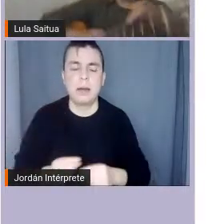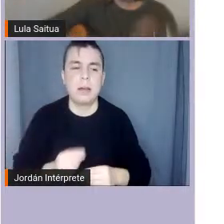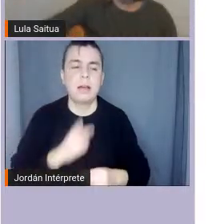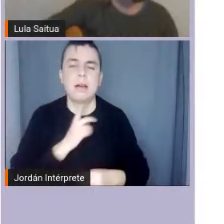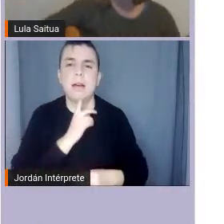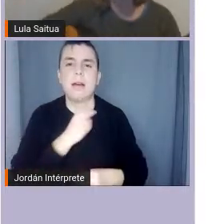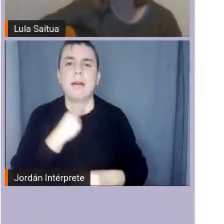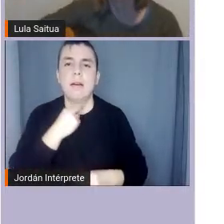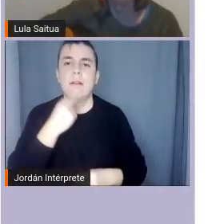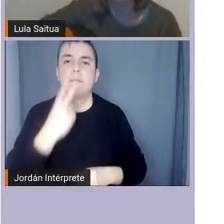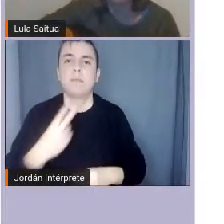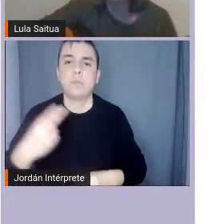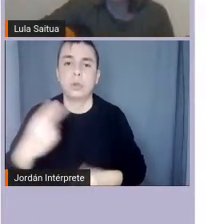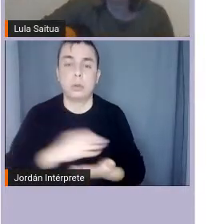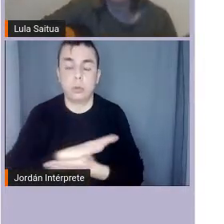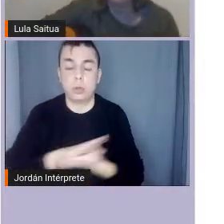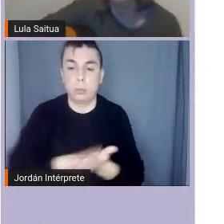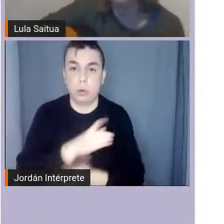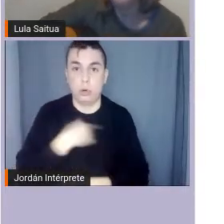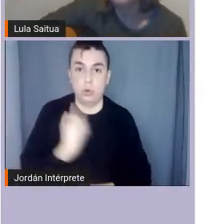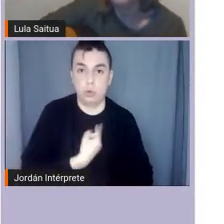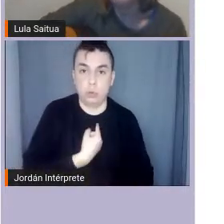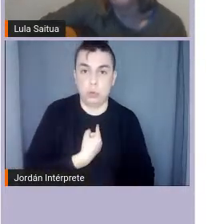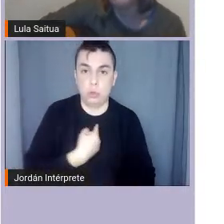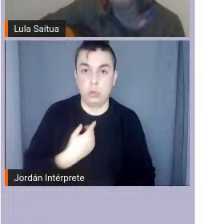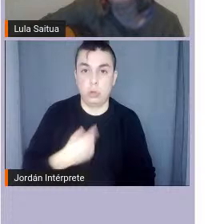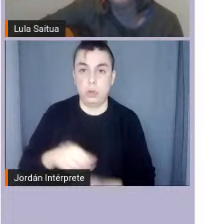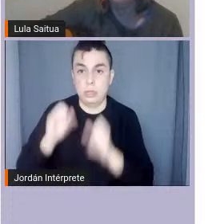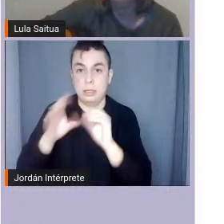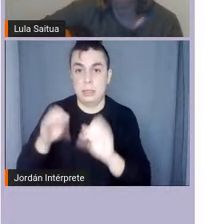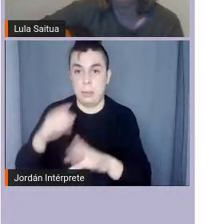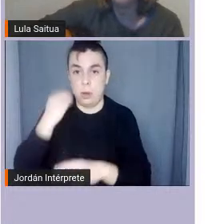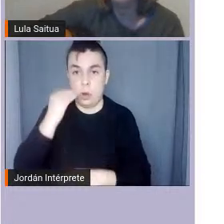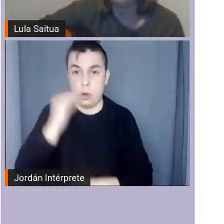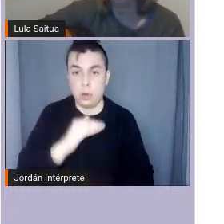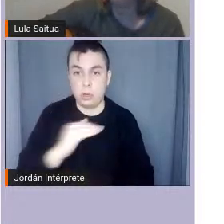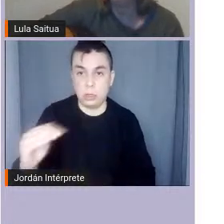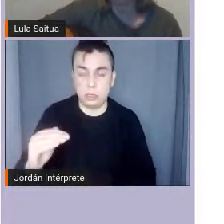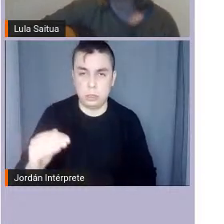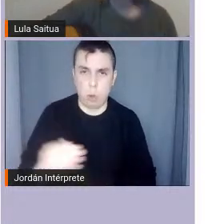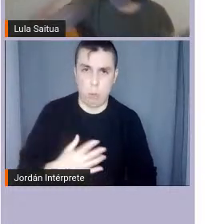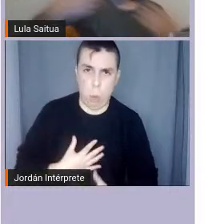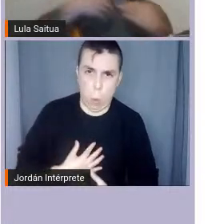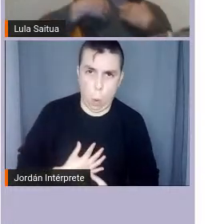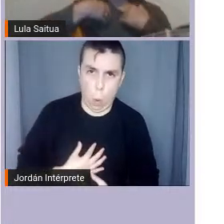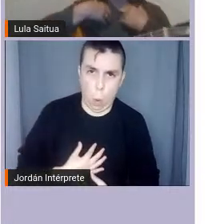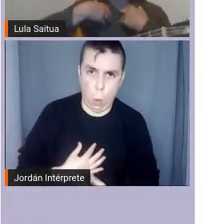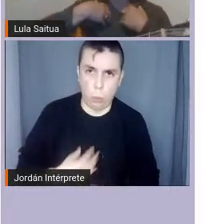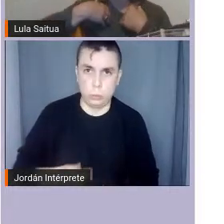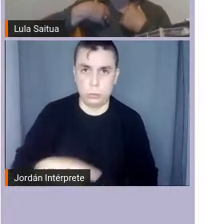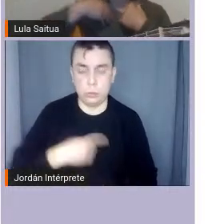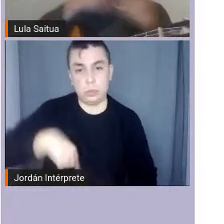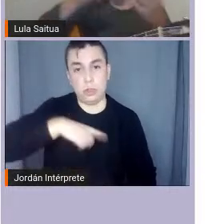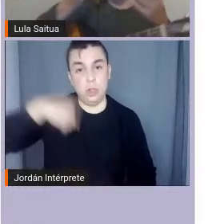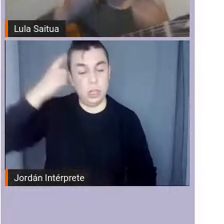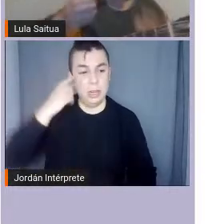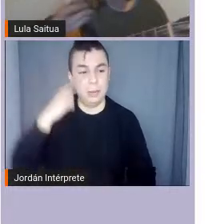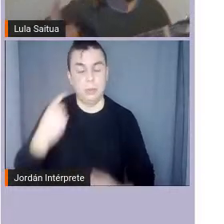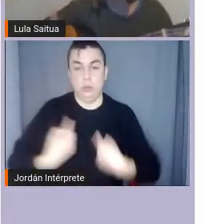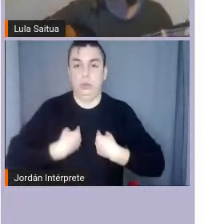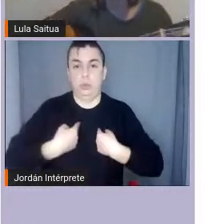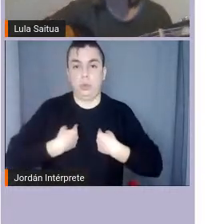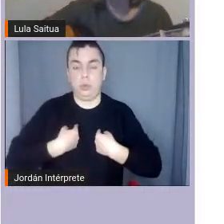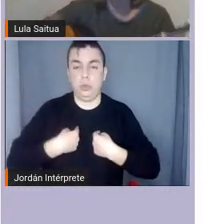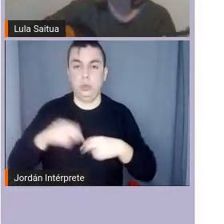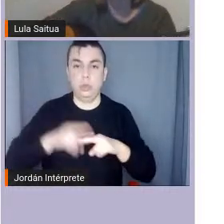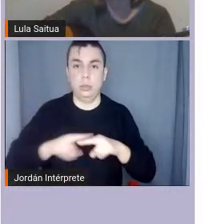Si nosotros hacemos cantar a los niños en un registro que no corresponde, que a lo mejor pensamos que es nuestro registro, entonces lo que